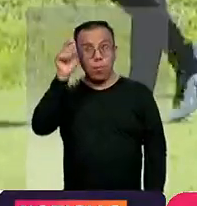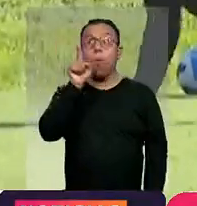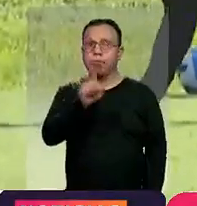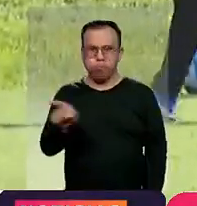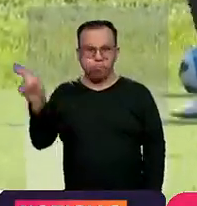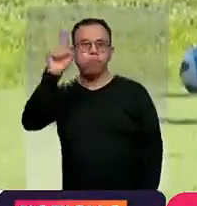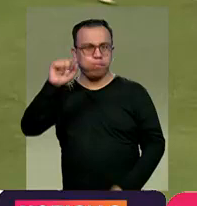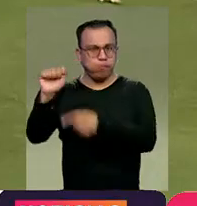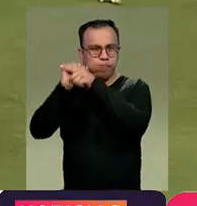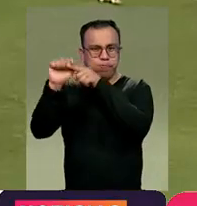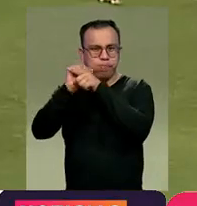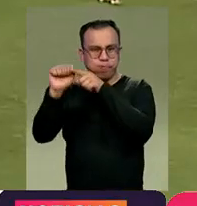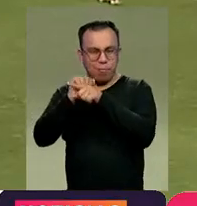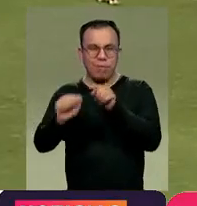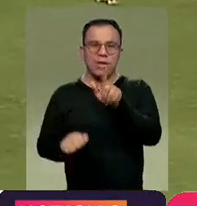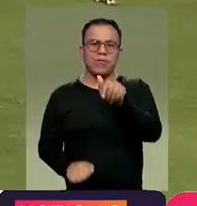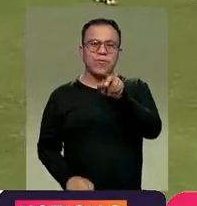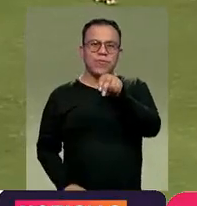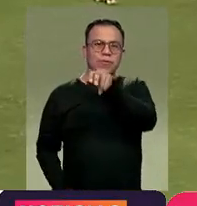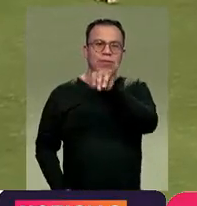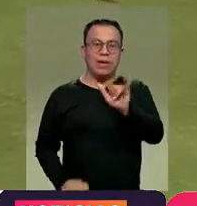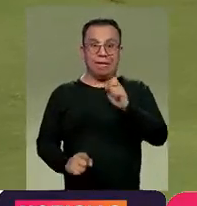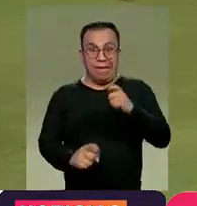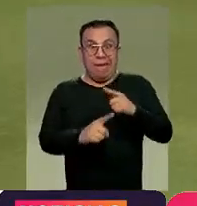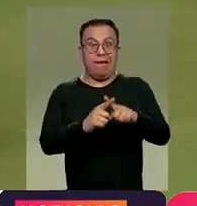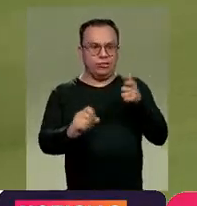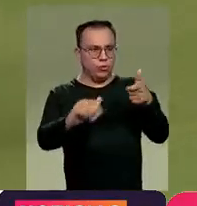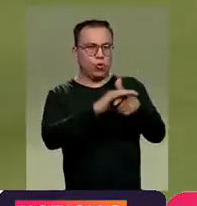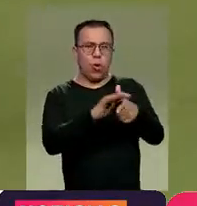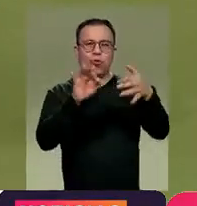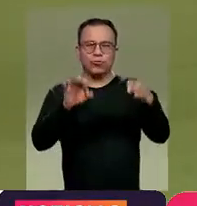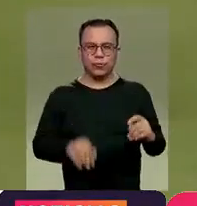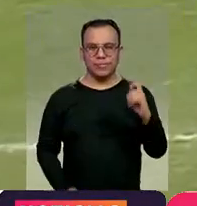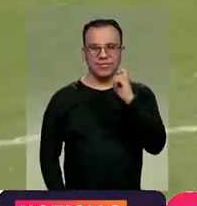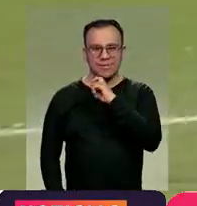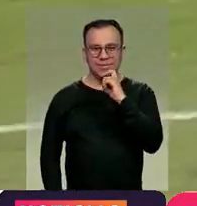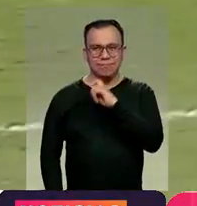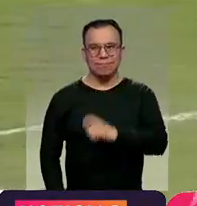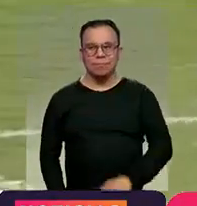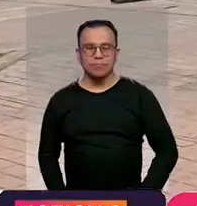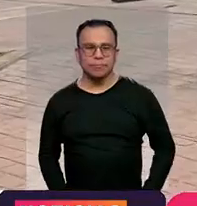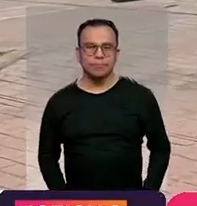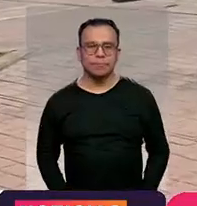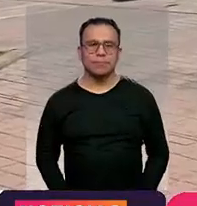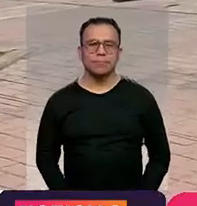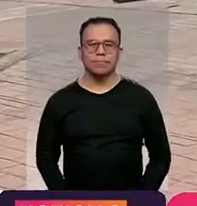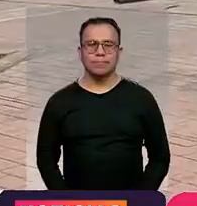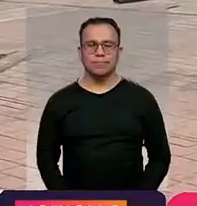que cuentan en sus filas con Fanny Gauto, ex goleadora de Independiente Santa Fe.